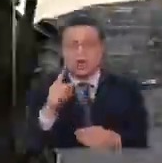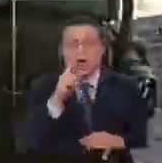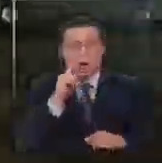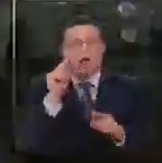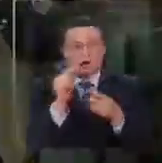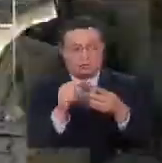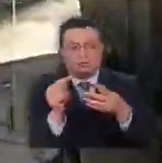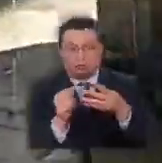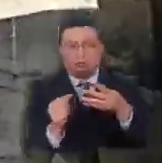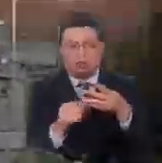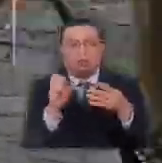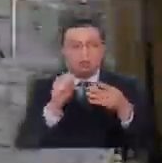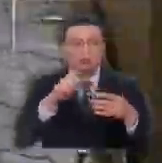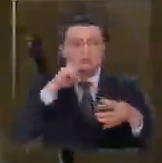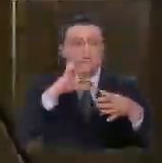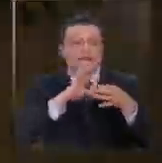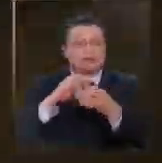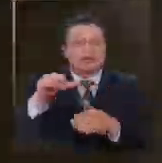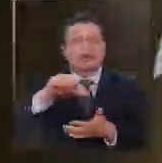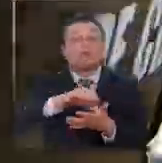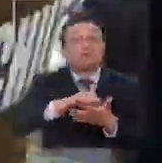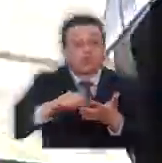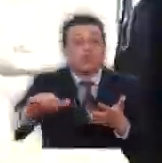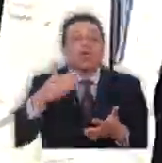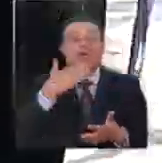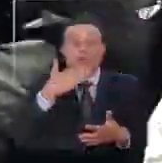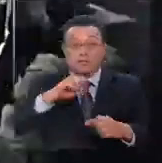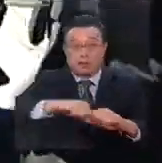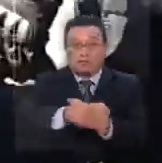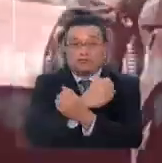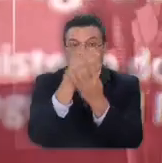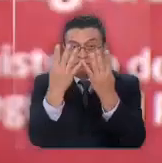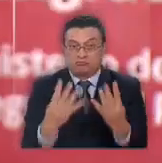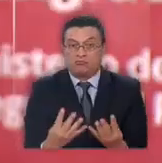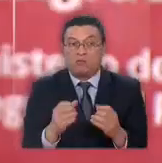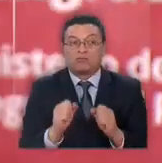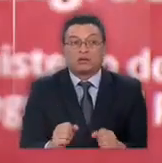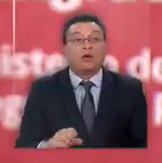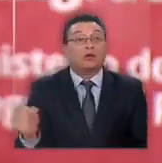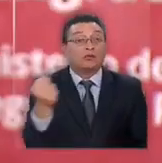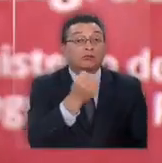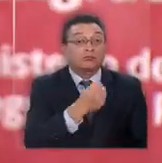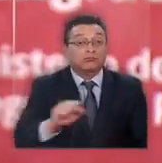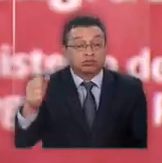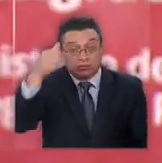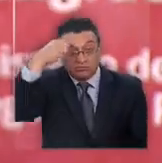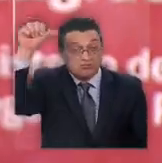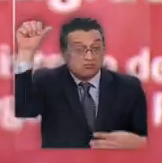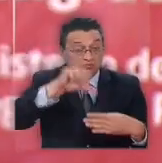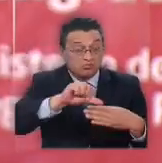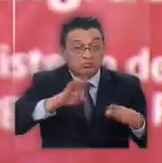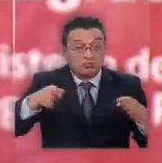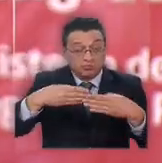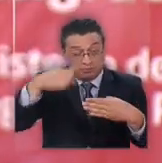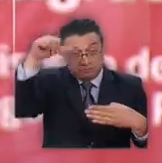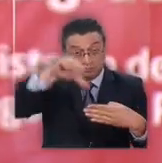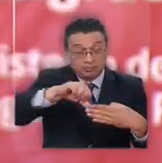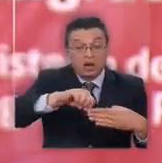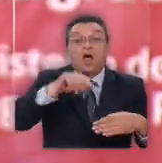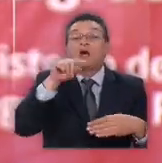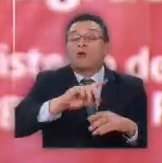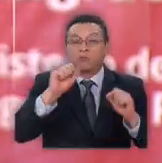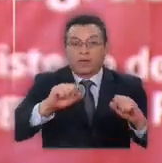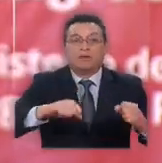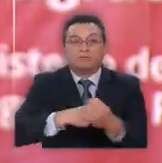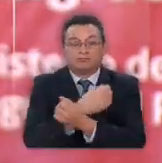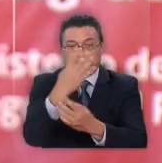casos como estos pueden significar multas, pero también penas de cárcel. Incumplir una cuarentena puede tener delito, incluso penas de